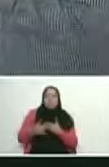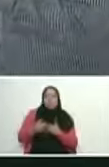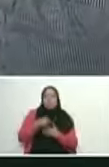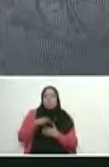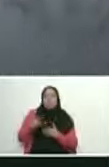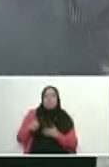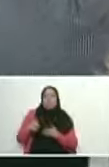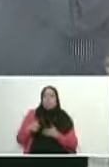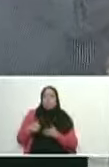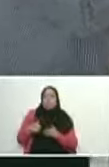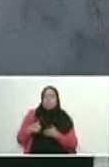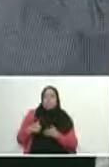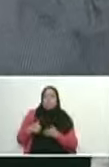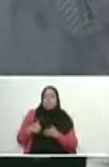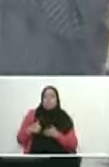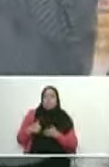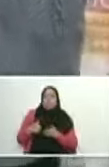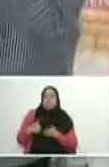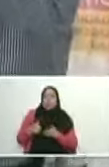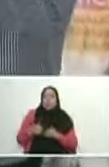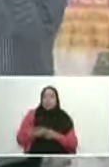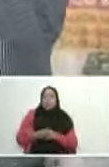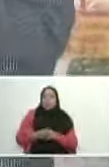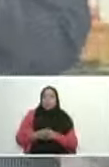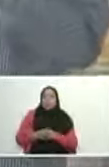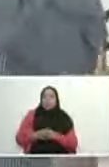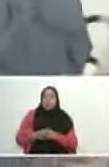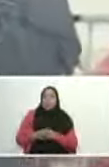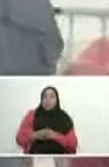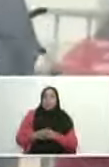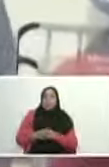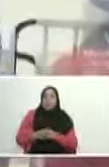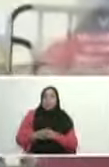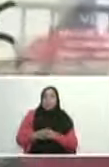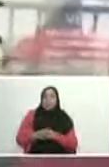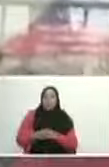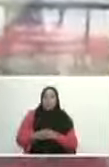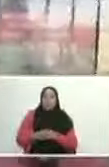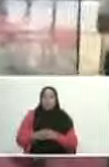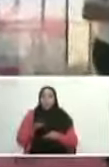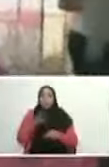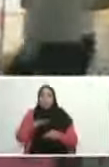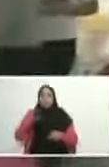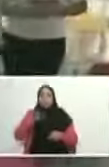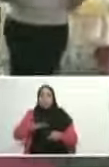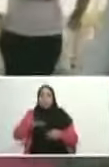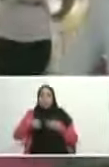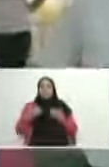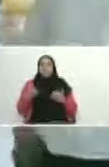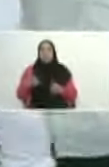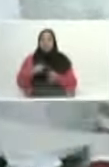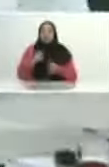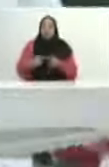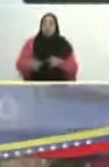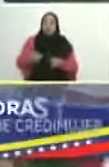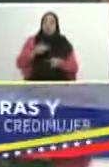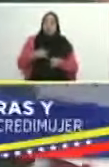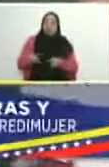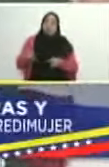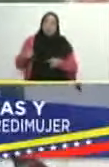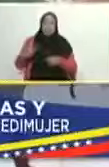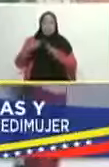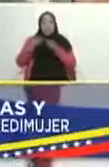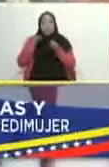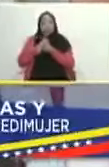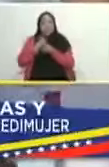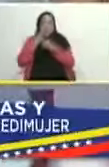que vamos es para arriba. Que Dios me la bendiga, pues. Gracias. Seguimos adelante, entonces. Por acá están las donas con